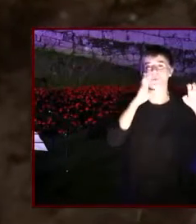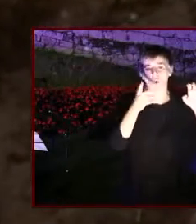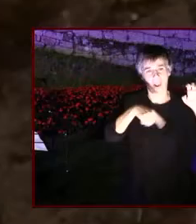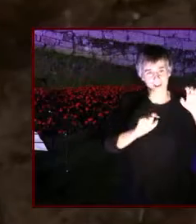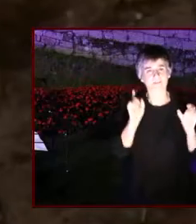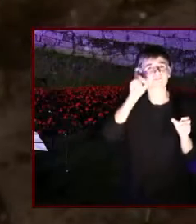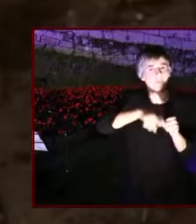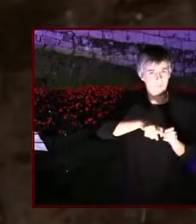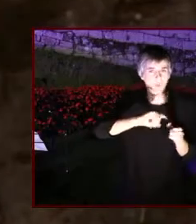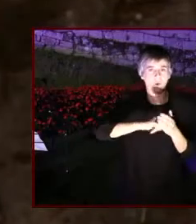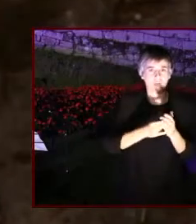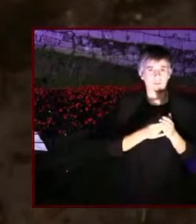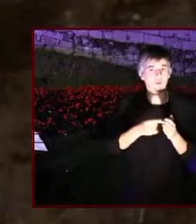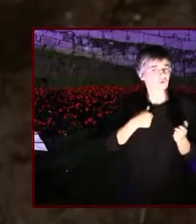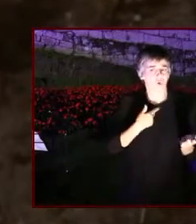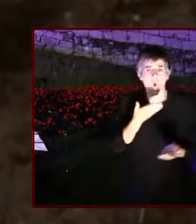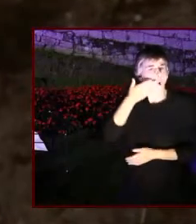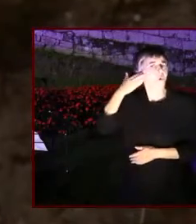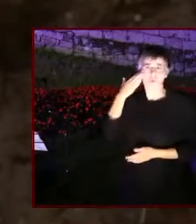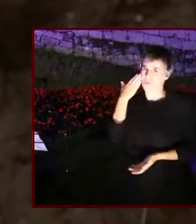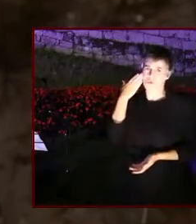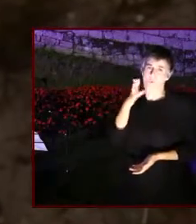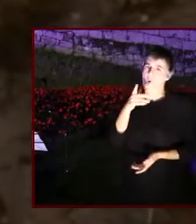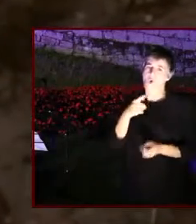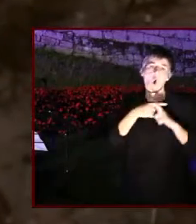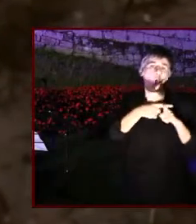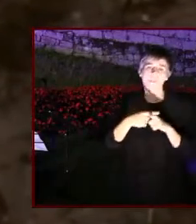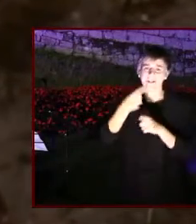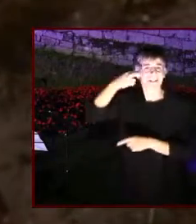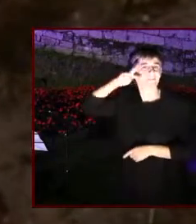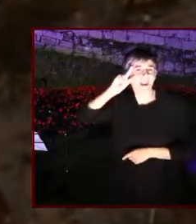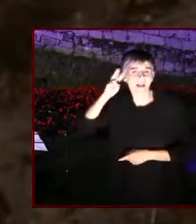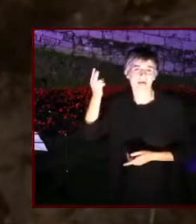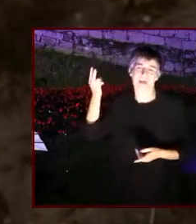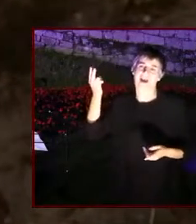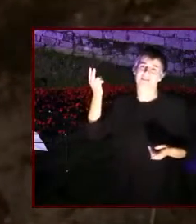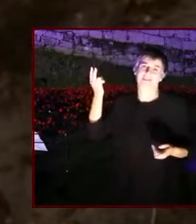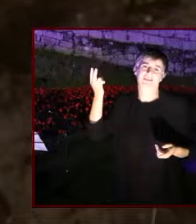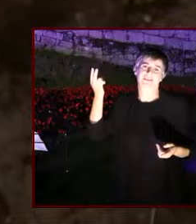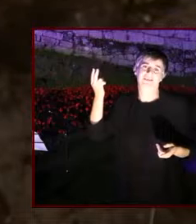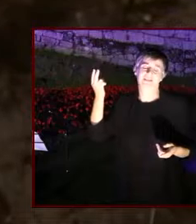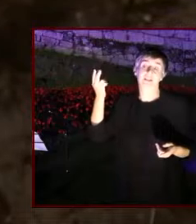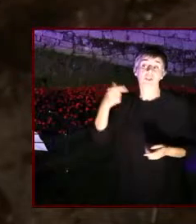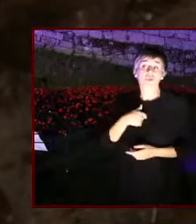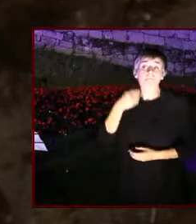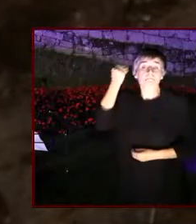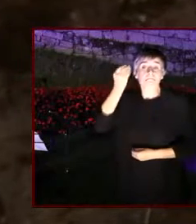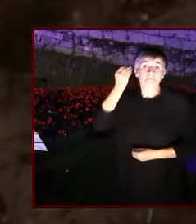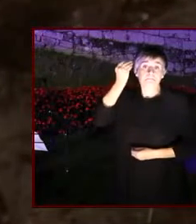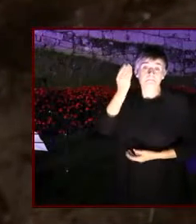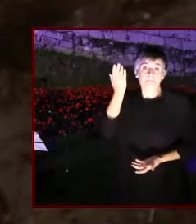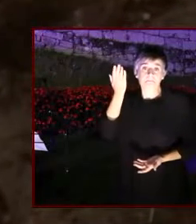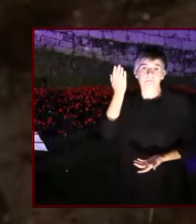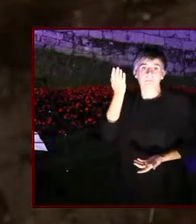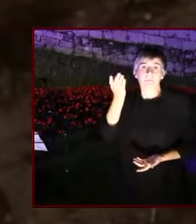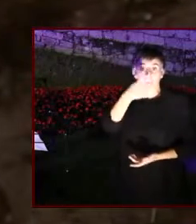Bueno, é un privilexio poder estar compartindo con elas as miñas experiencias e penso